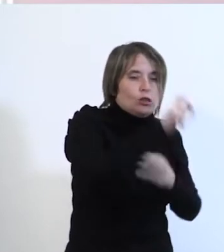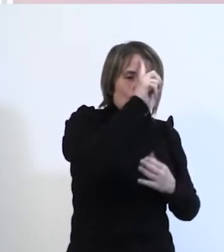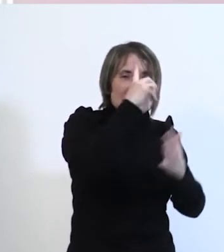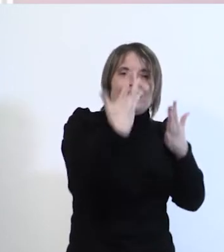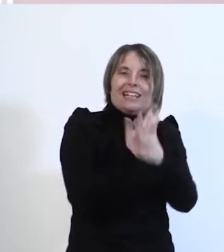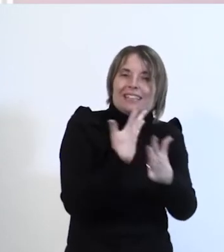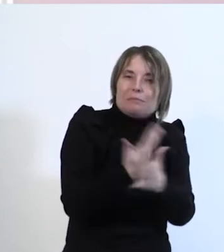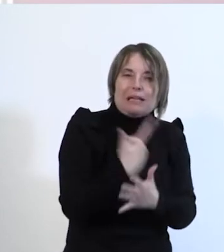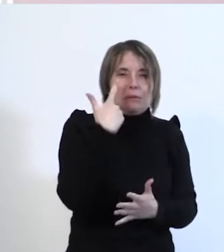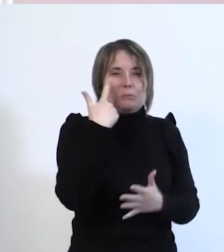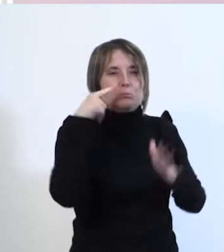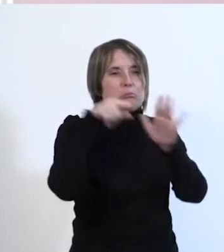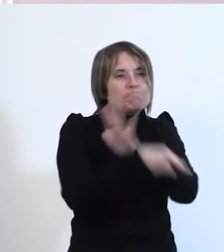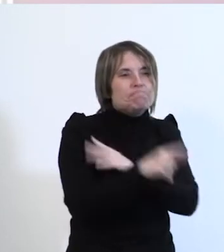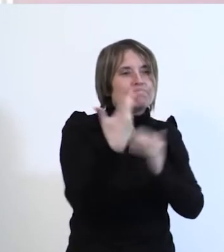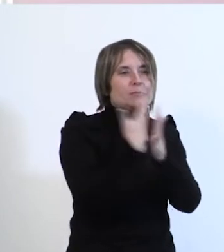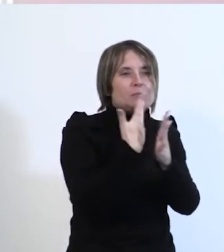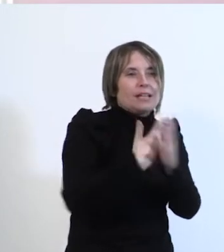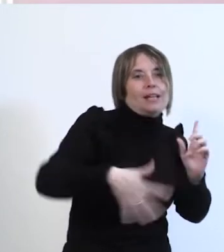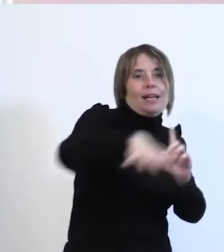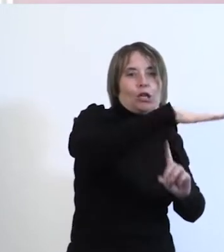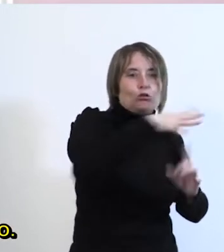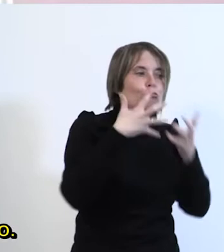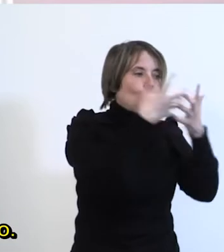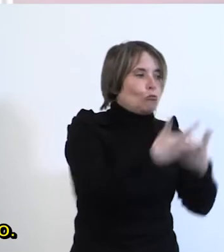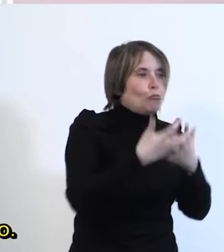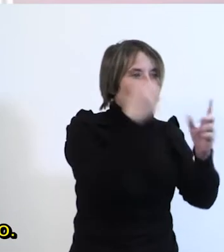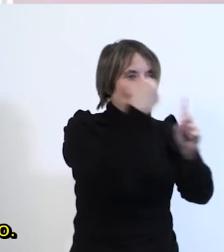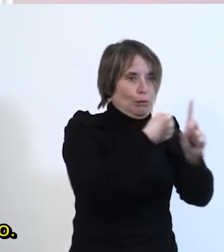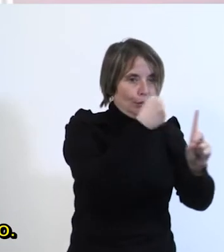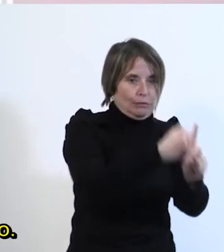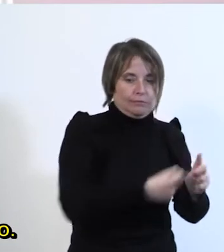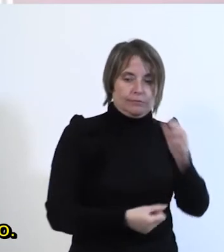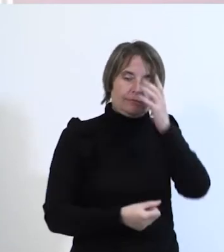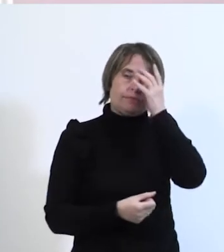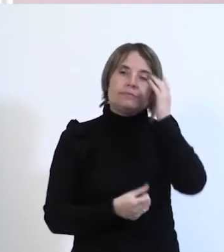sé, háblanos un poquito también de ese entorno, de esa pelea que estáis